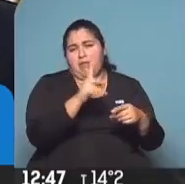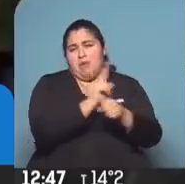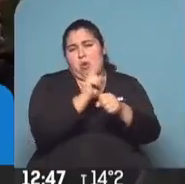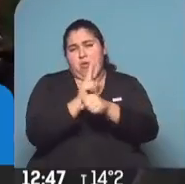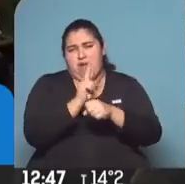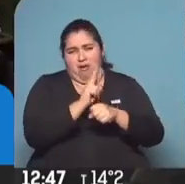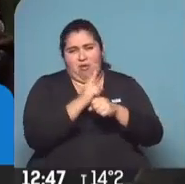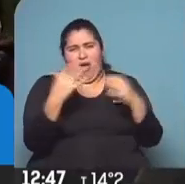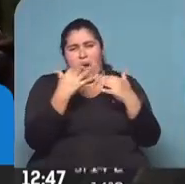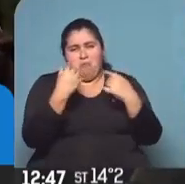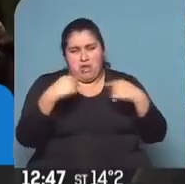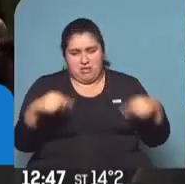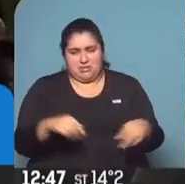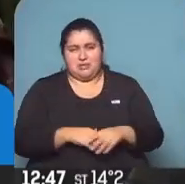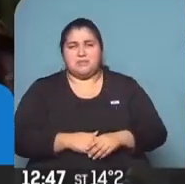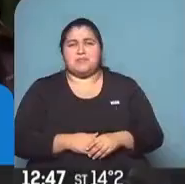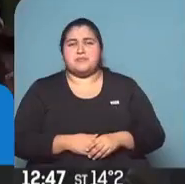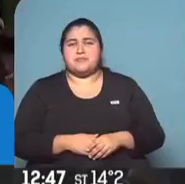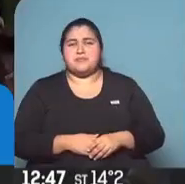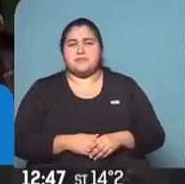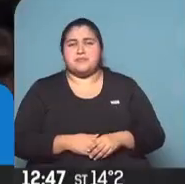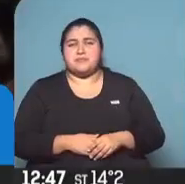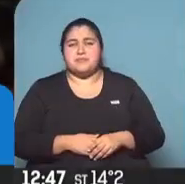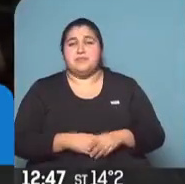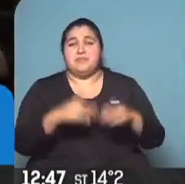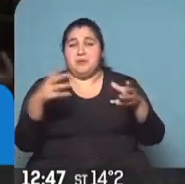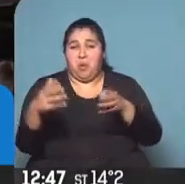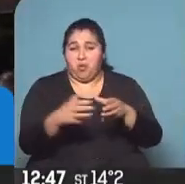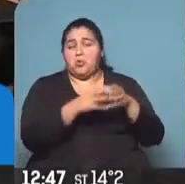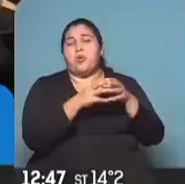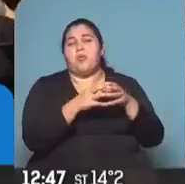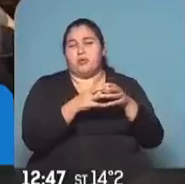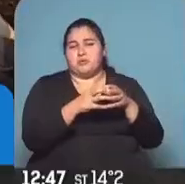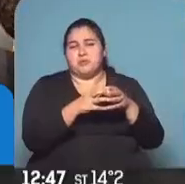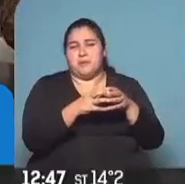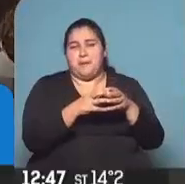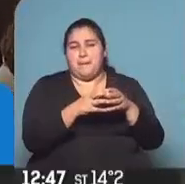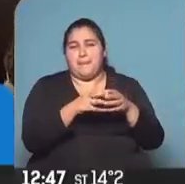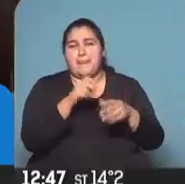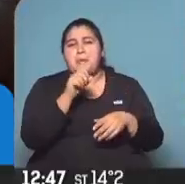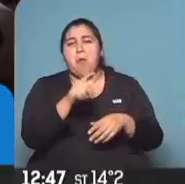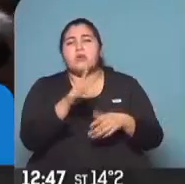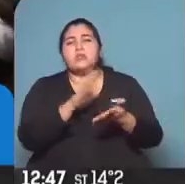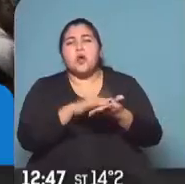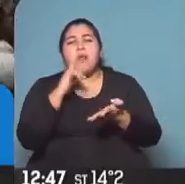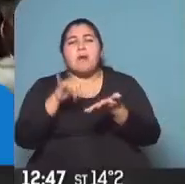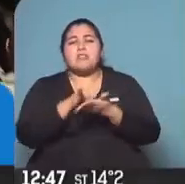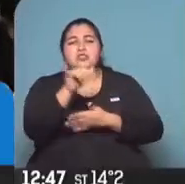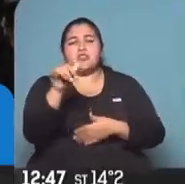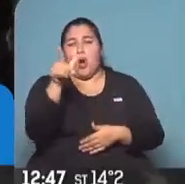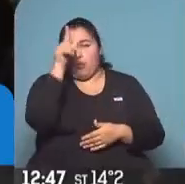hacen su paso en estos momentos las aeronaves que componen la dirección general de la